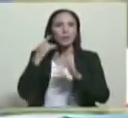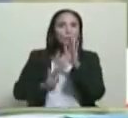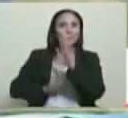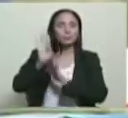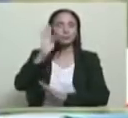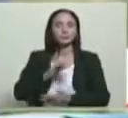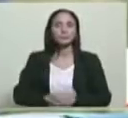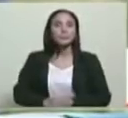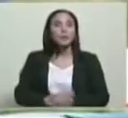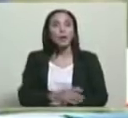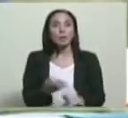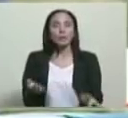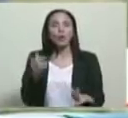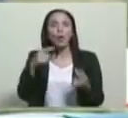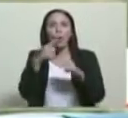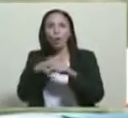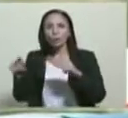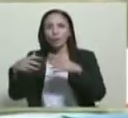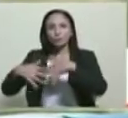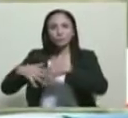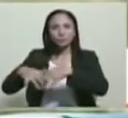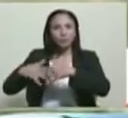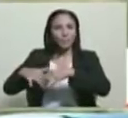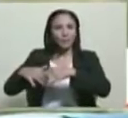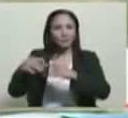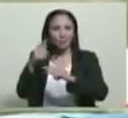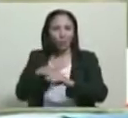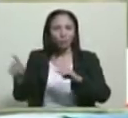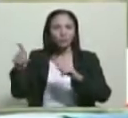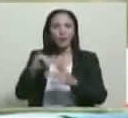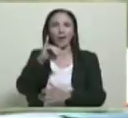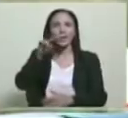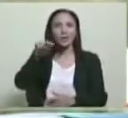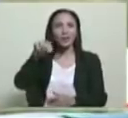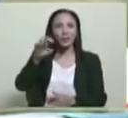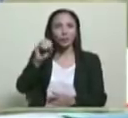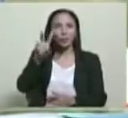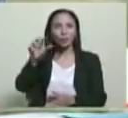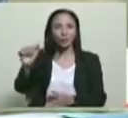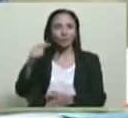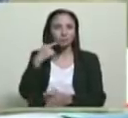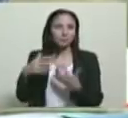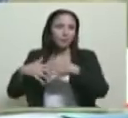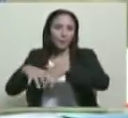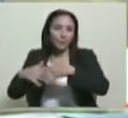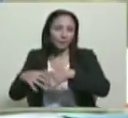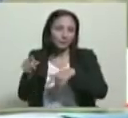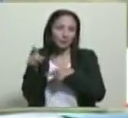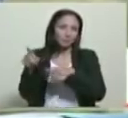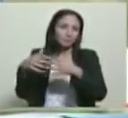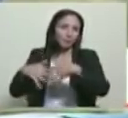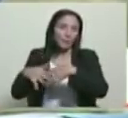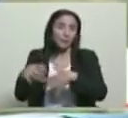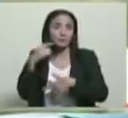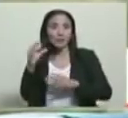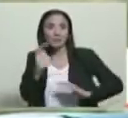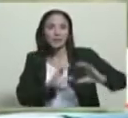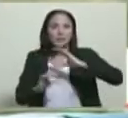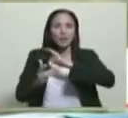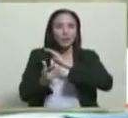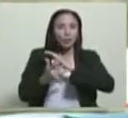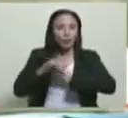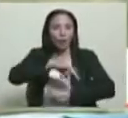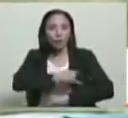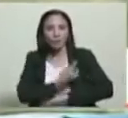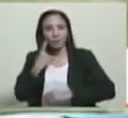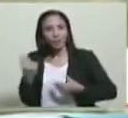también creamos Innova, una incubadora de proyectos, presidente, que va en alianza con la banca pública y también con la ciencia y la tecnología, con las